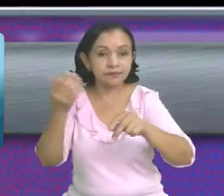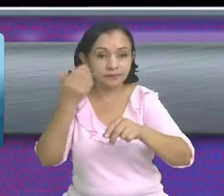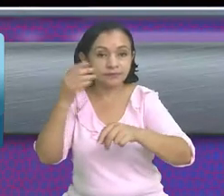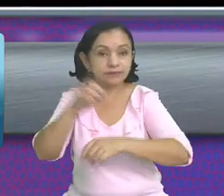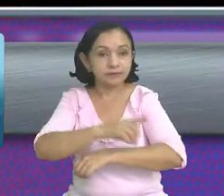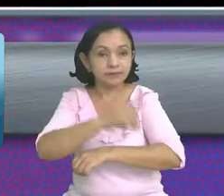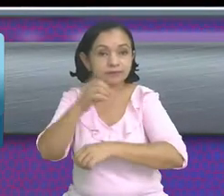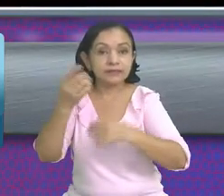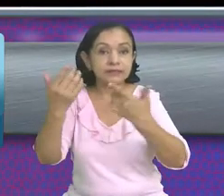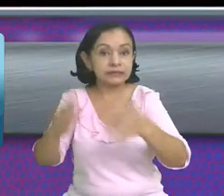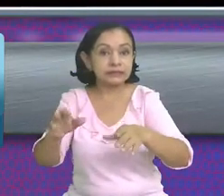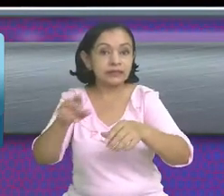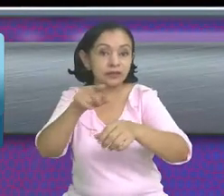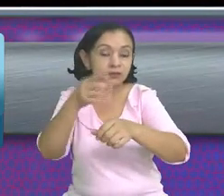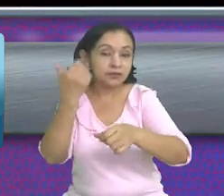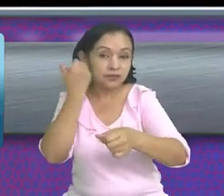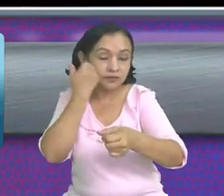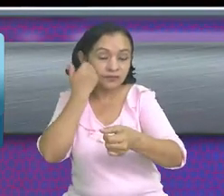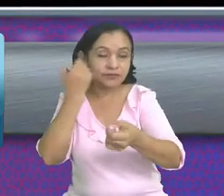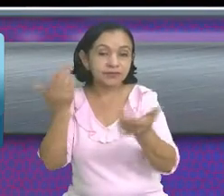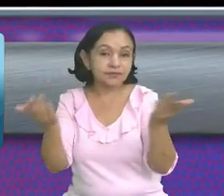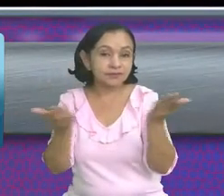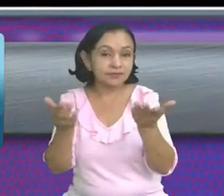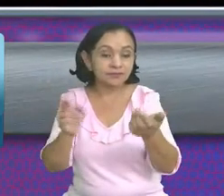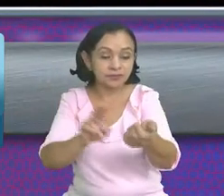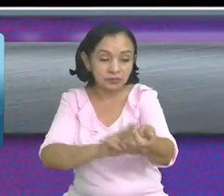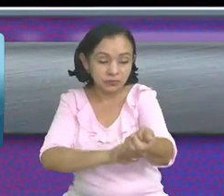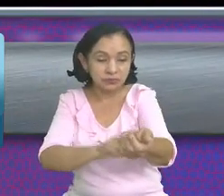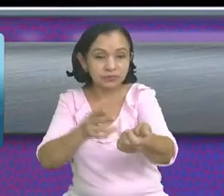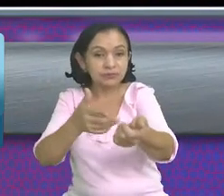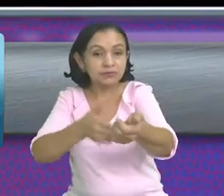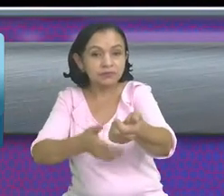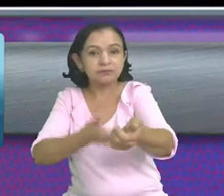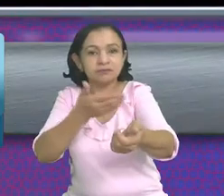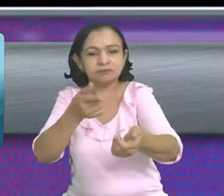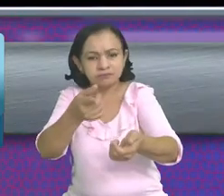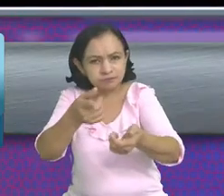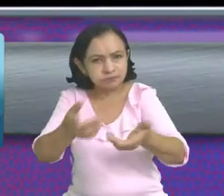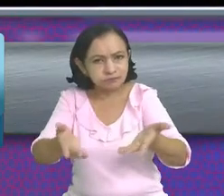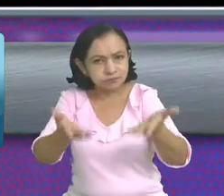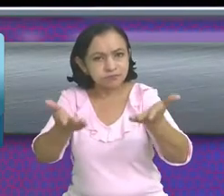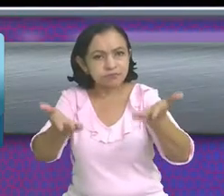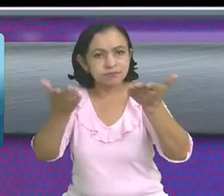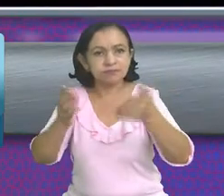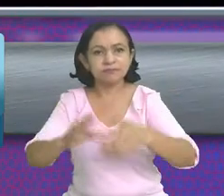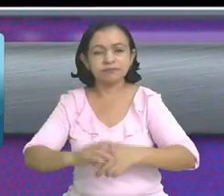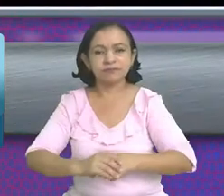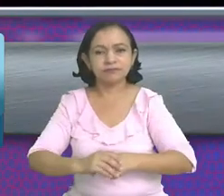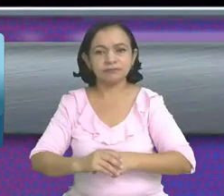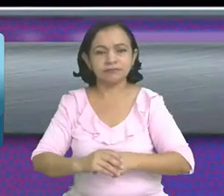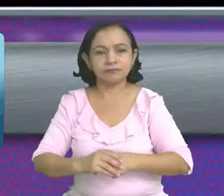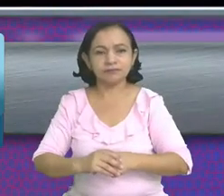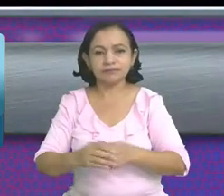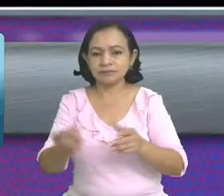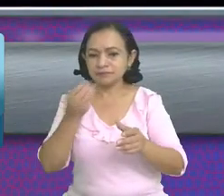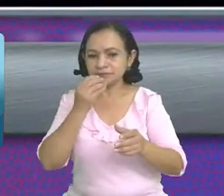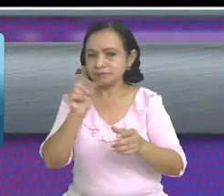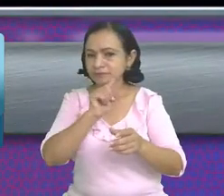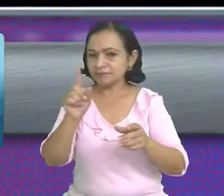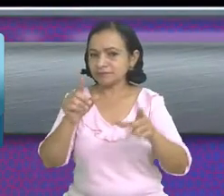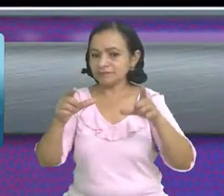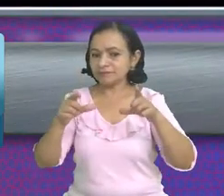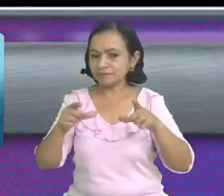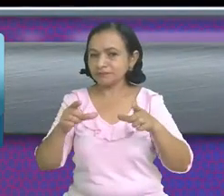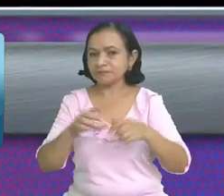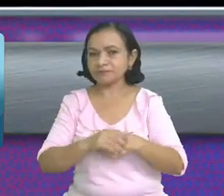día fueron diagnosticados con alguna enfermedad crónica, para darle valor, pues, porque lo necesitamos es valor así para no comer. Ok, a